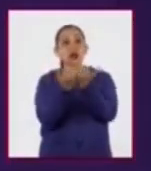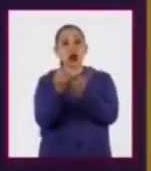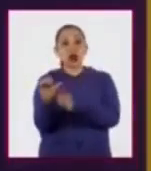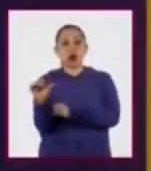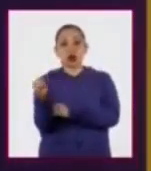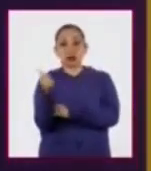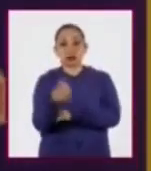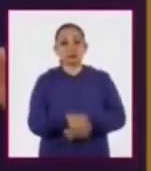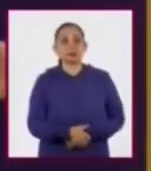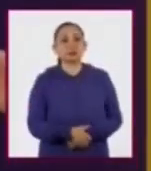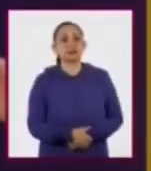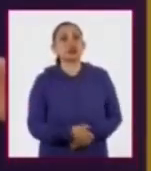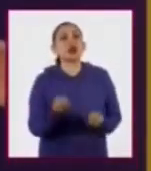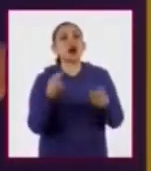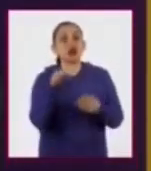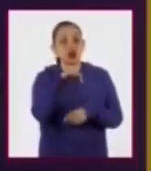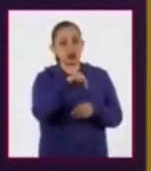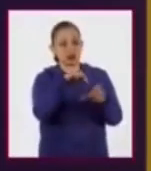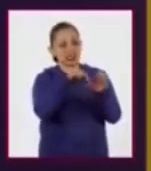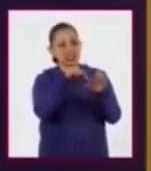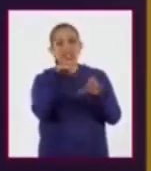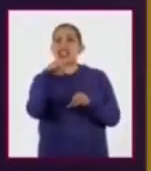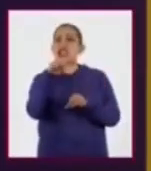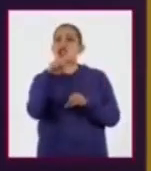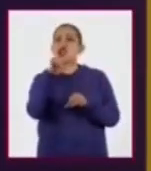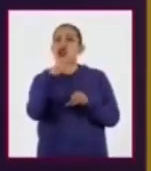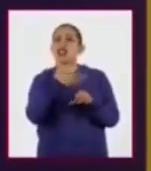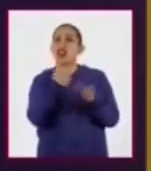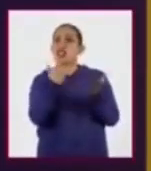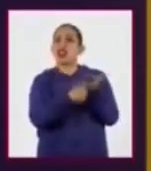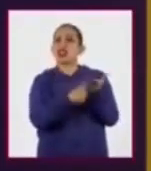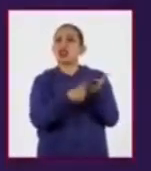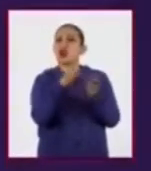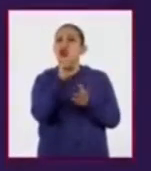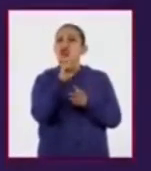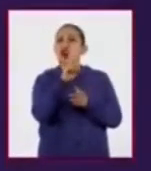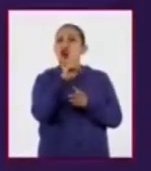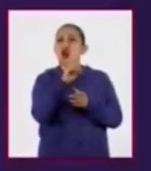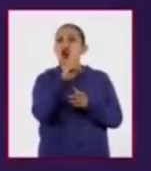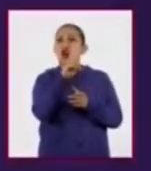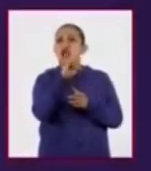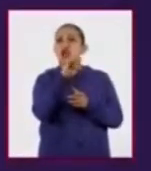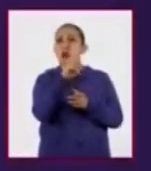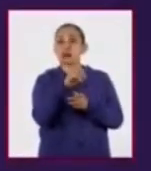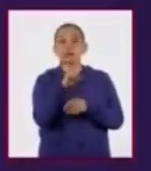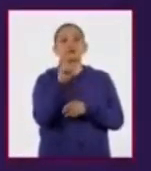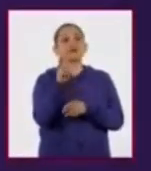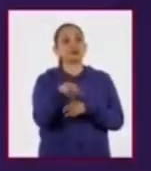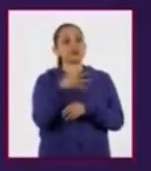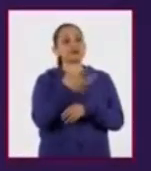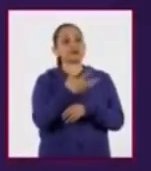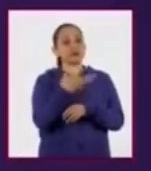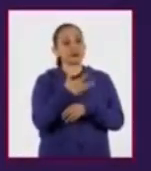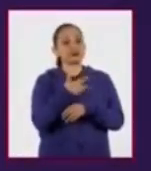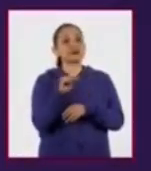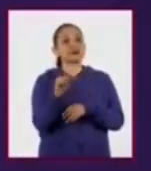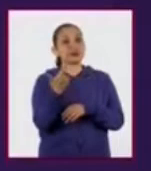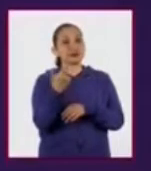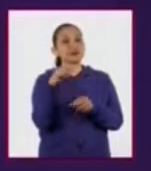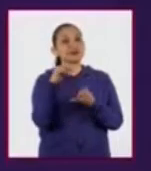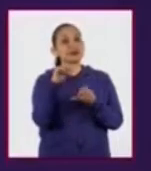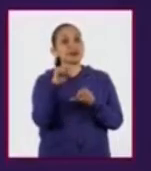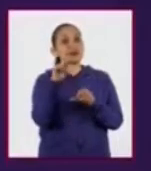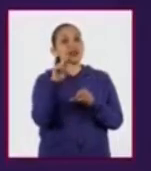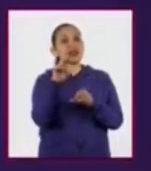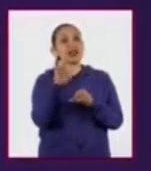11. ¿Cuántos neutrones tienen los átomos de sodio? Correcto, tienen 12